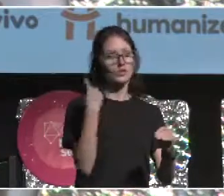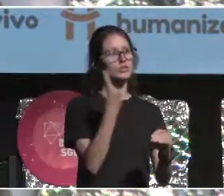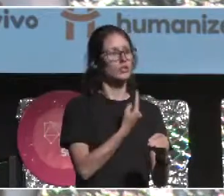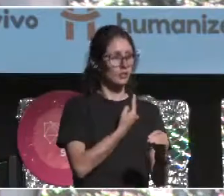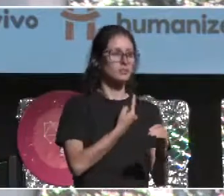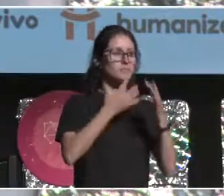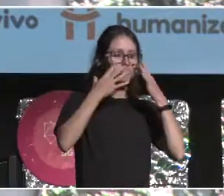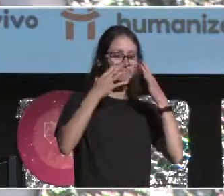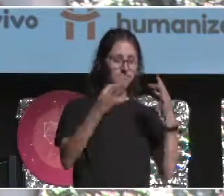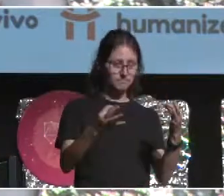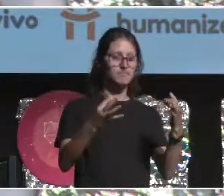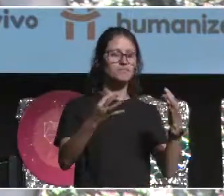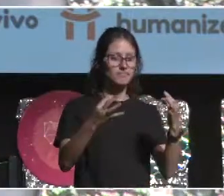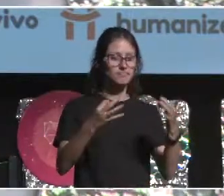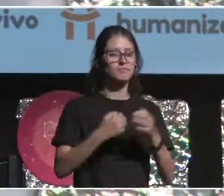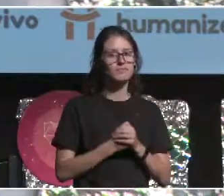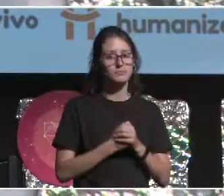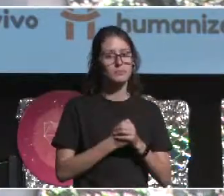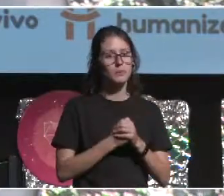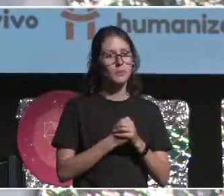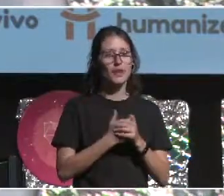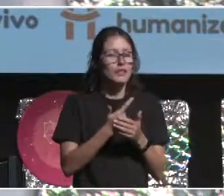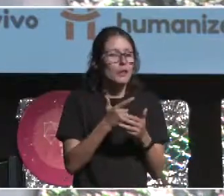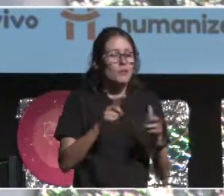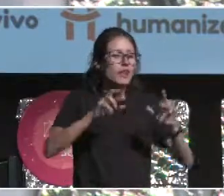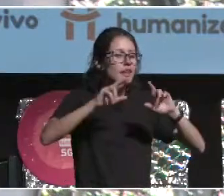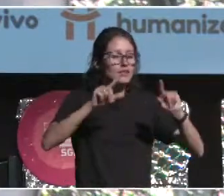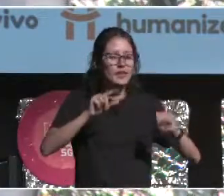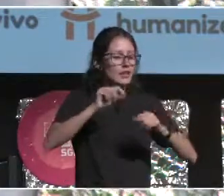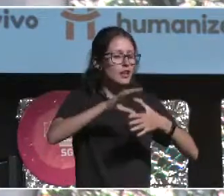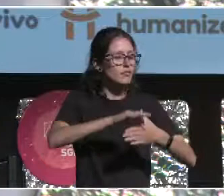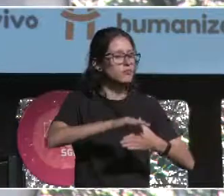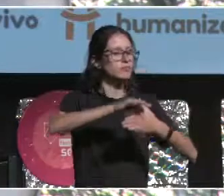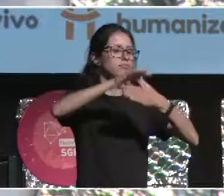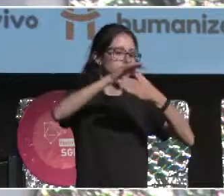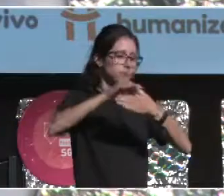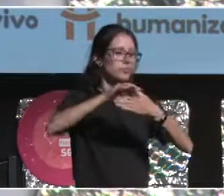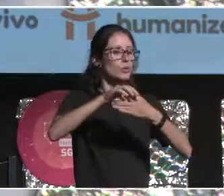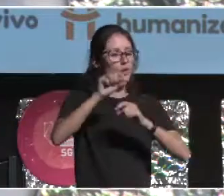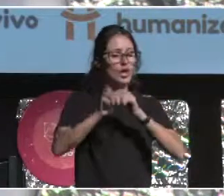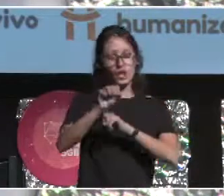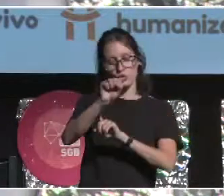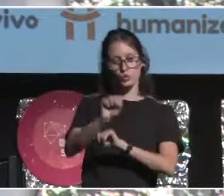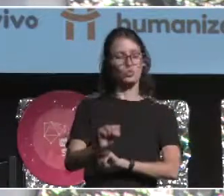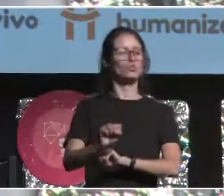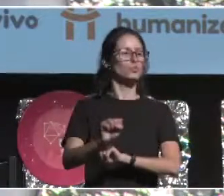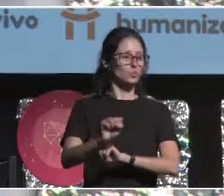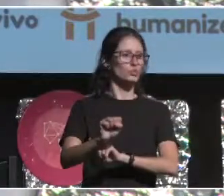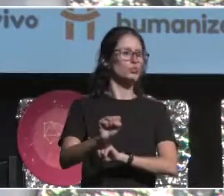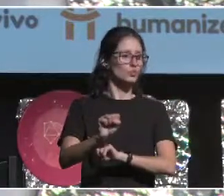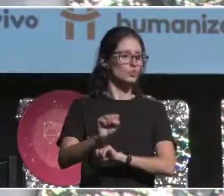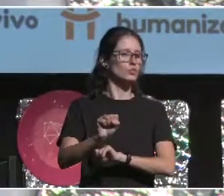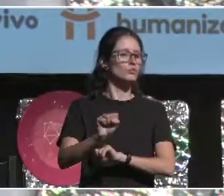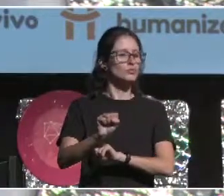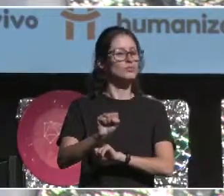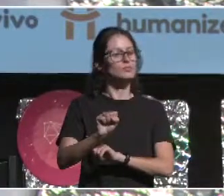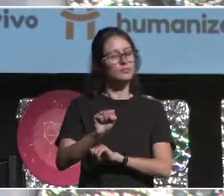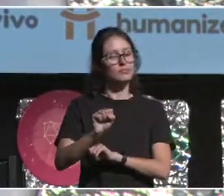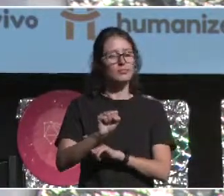sur. El único que no tiene injerencia técnica es IDRC, que viene del norte, es el financiador. Pero lo